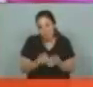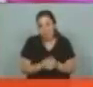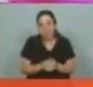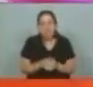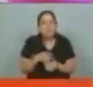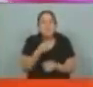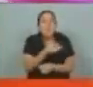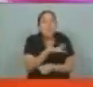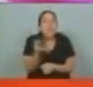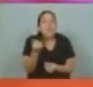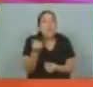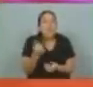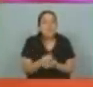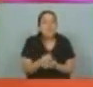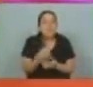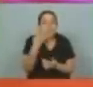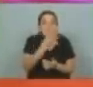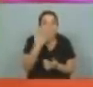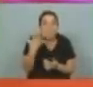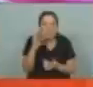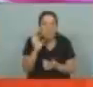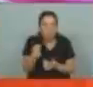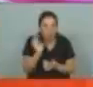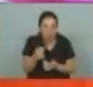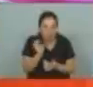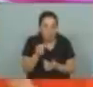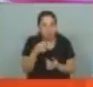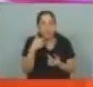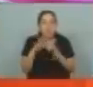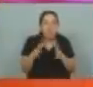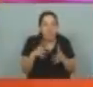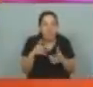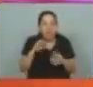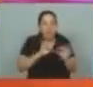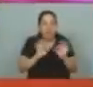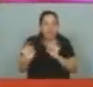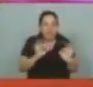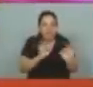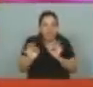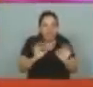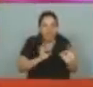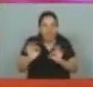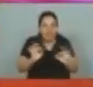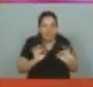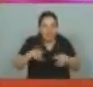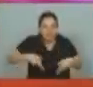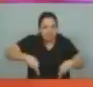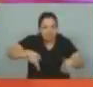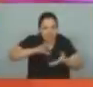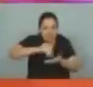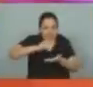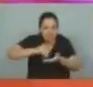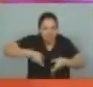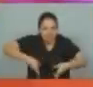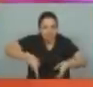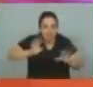¿Cuánto sale un terreno en la luna? A ver. $45. ¿Pero de cuánto hablamos? ¿De una hectárea? Un acre. Y el tarro. La